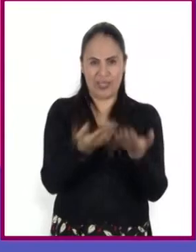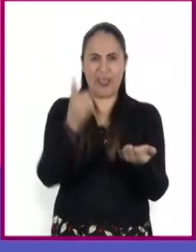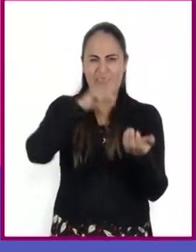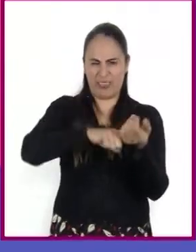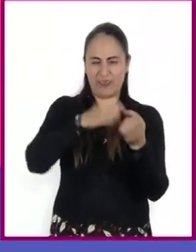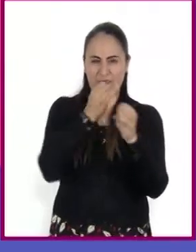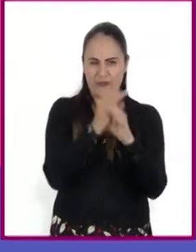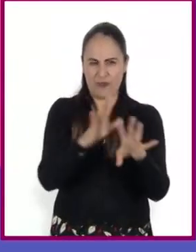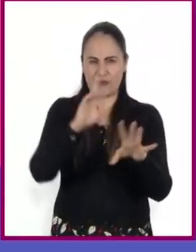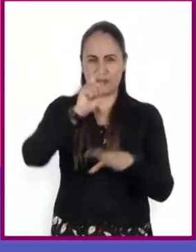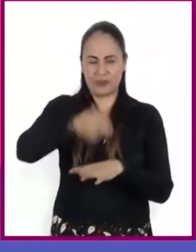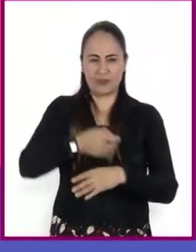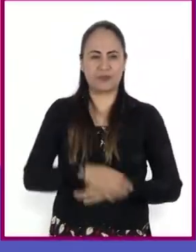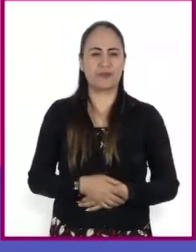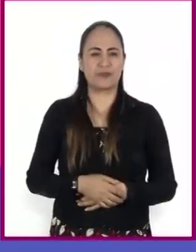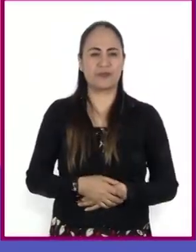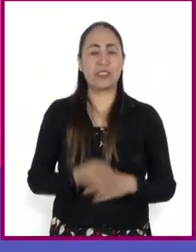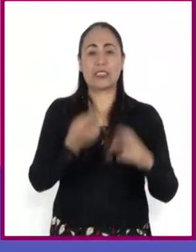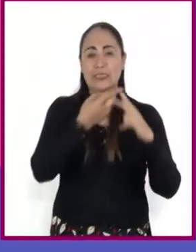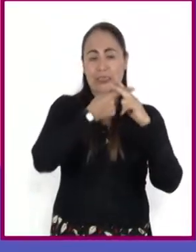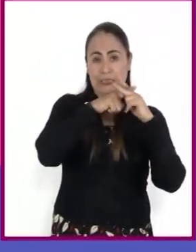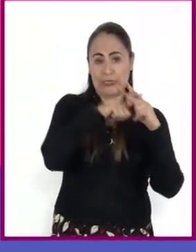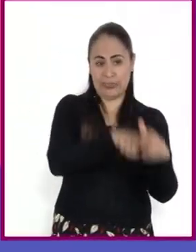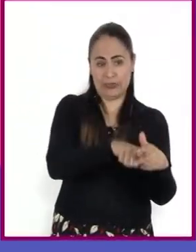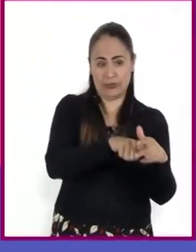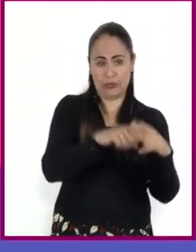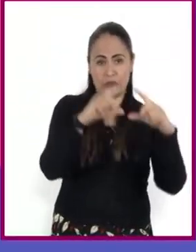información. Entrada o lema.